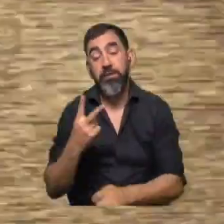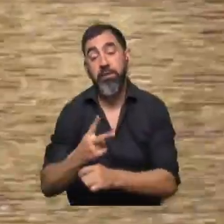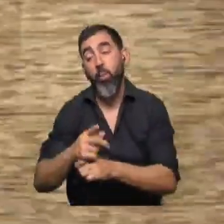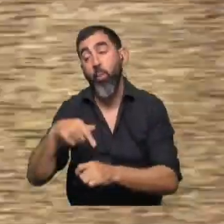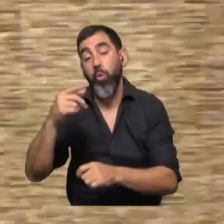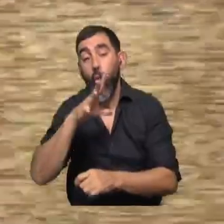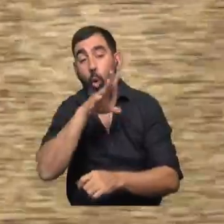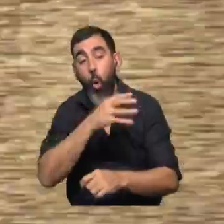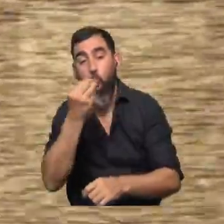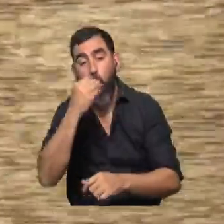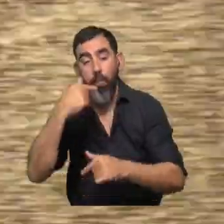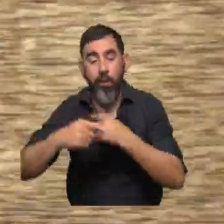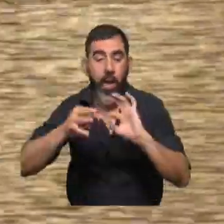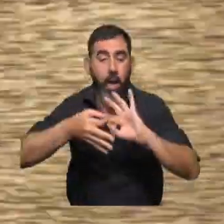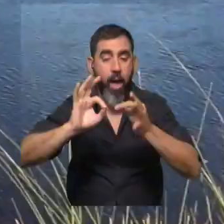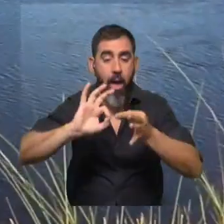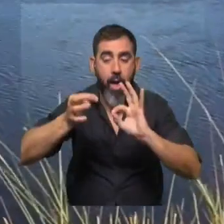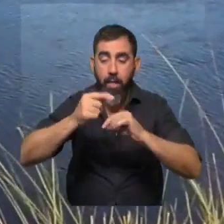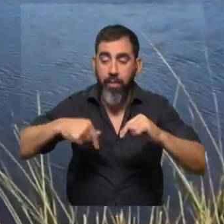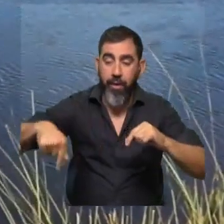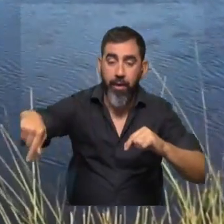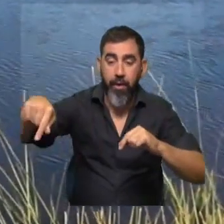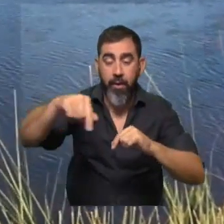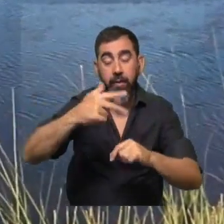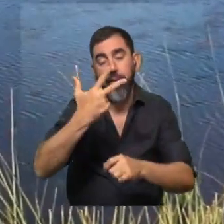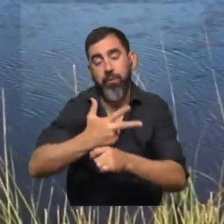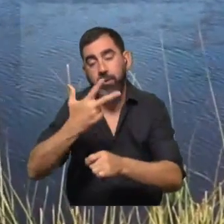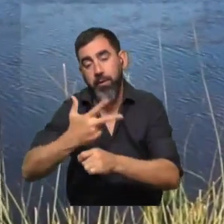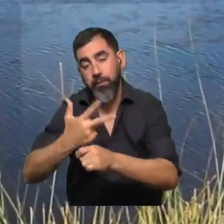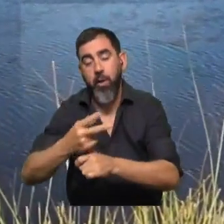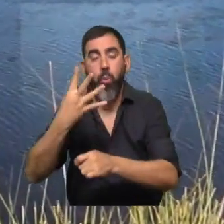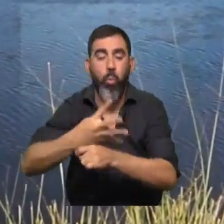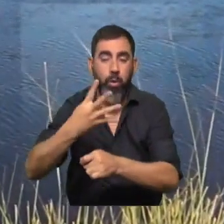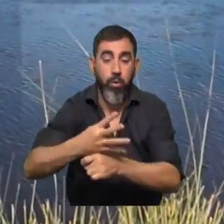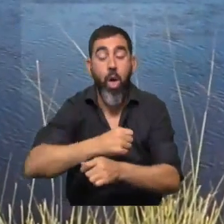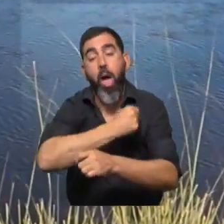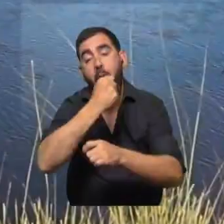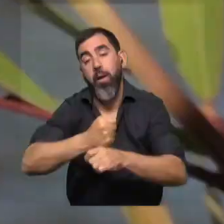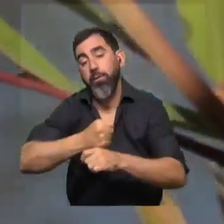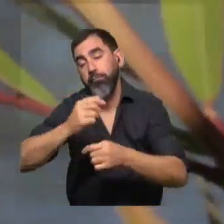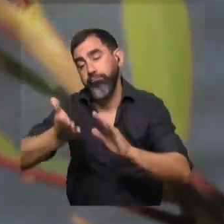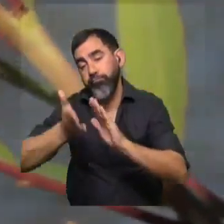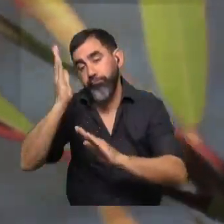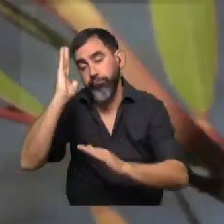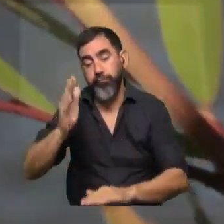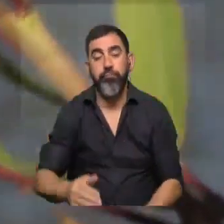comen a estos, y así la cadena trófica aumenta en consumidores terciarios, cuaternarios y hasta donde llegue hasta los depredadores